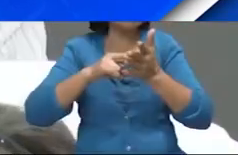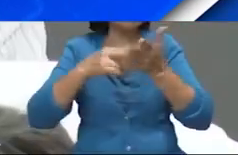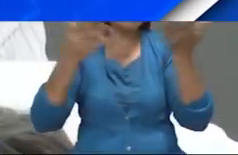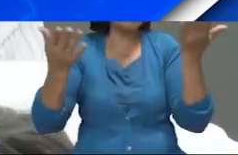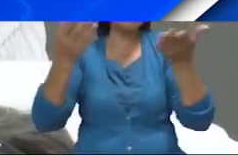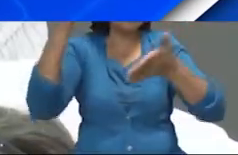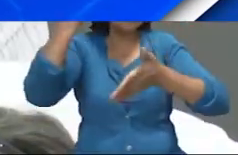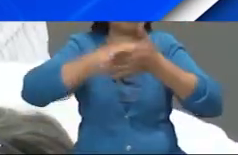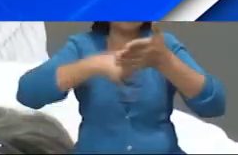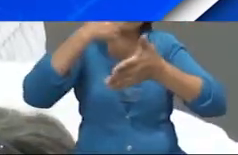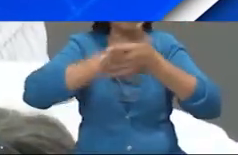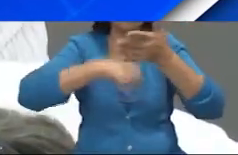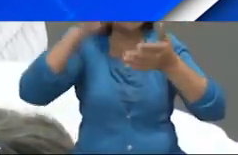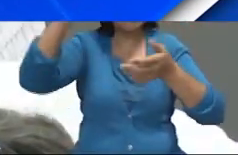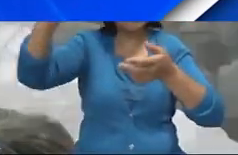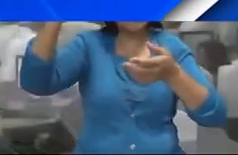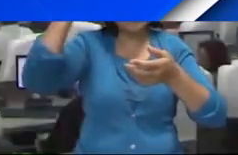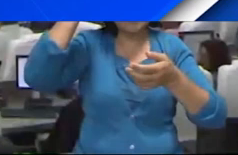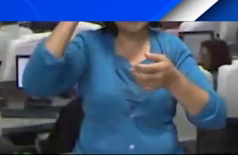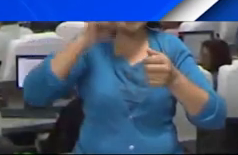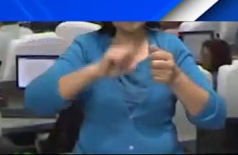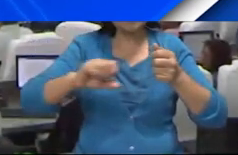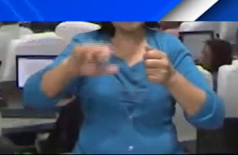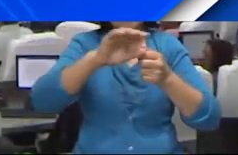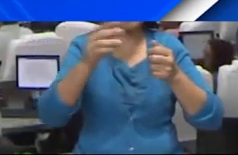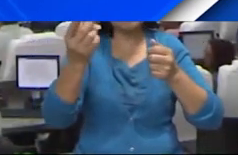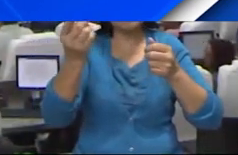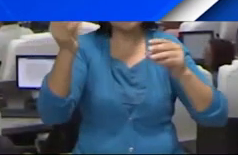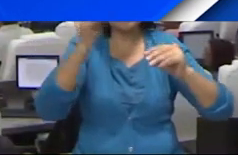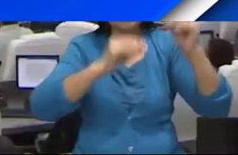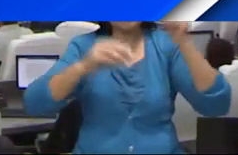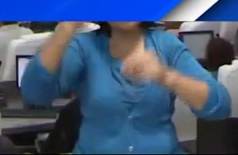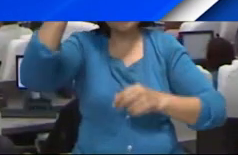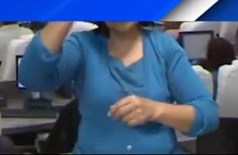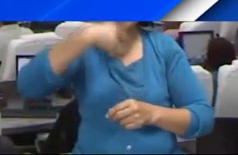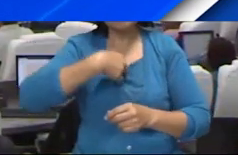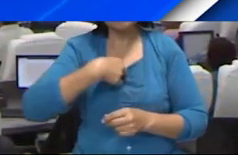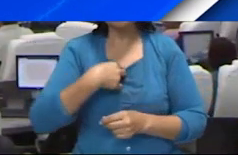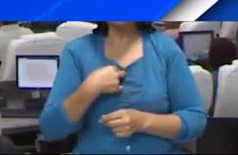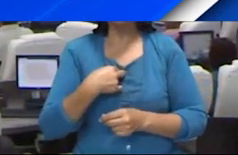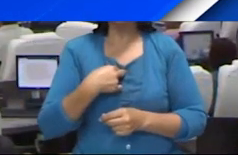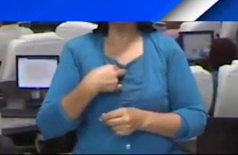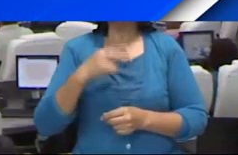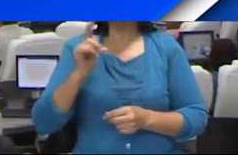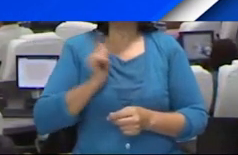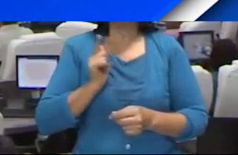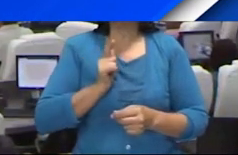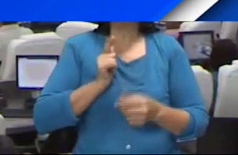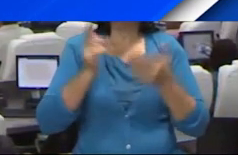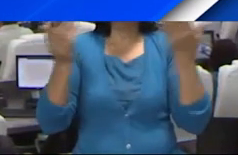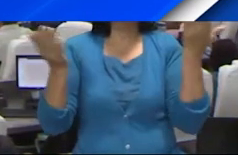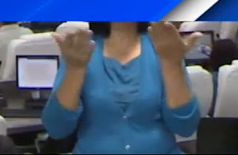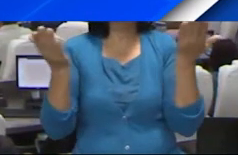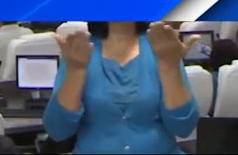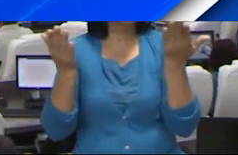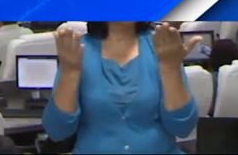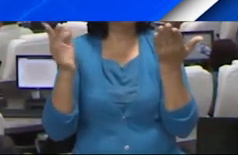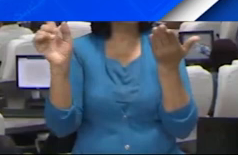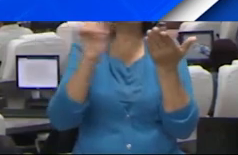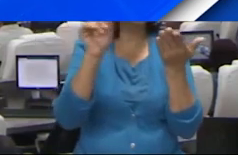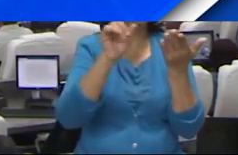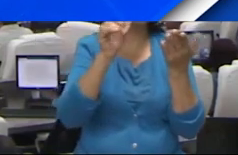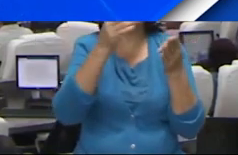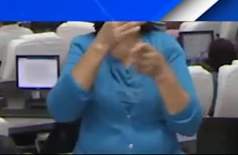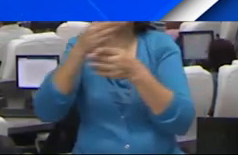el fortalecimiento de esta política social y económicamente responsable, que tiene como principio rector no dejar a